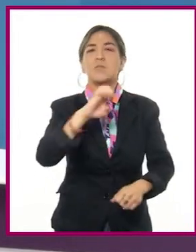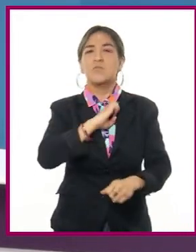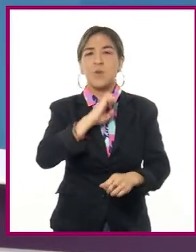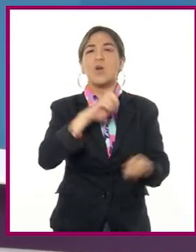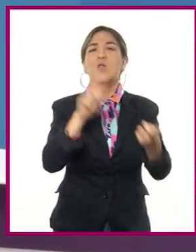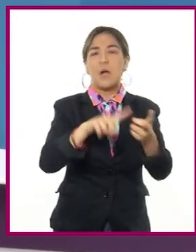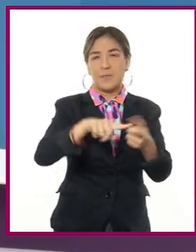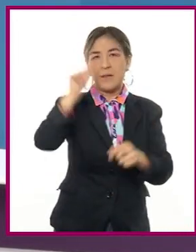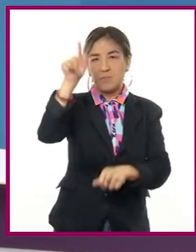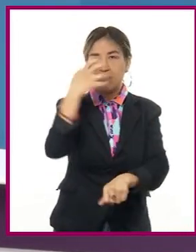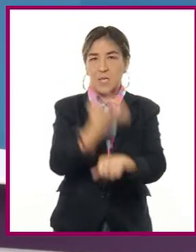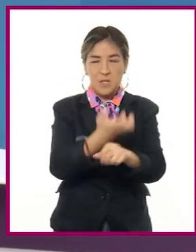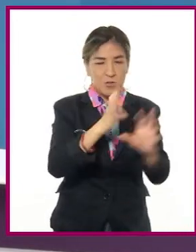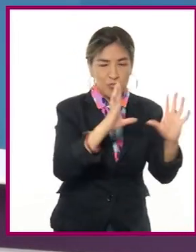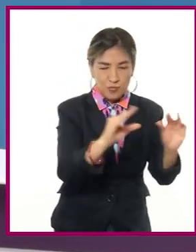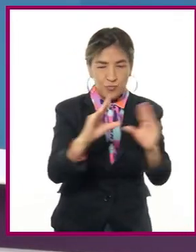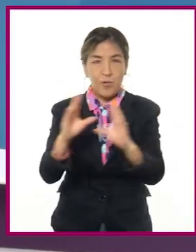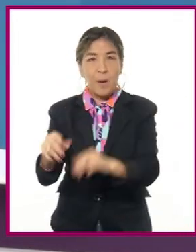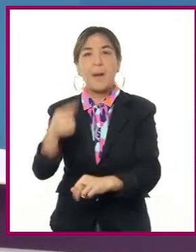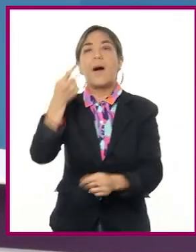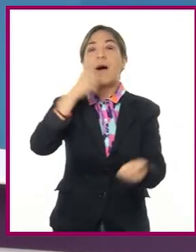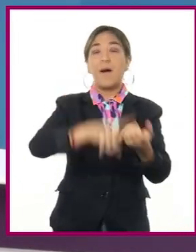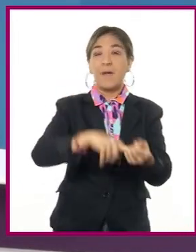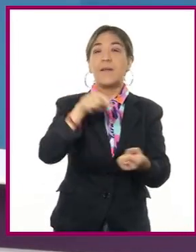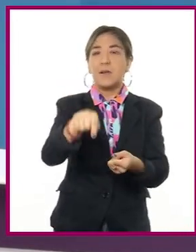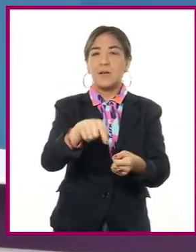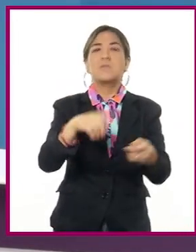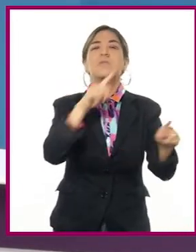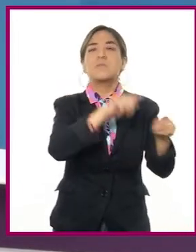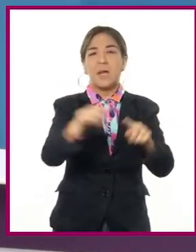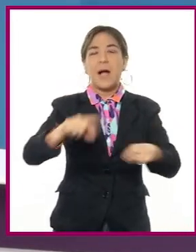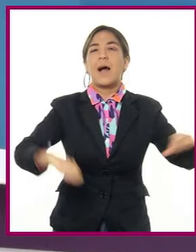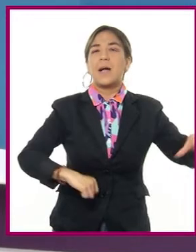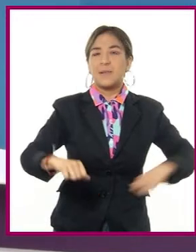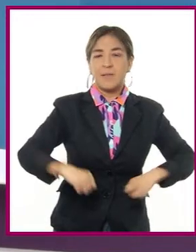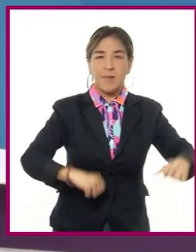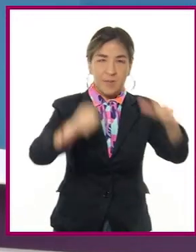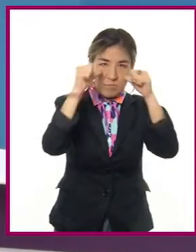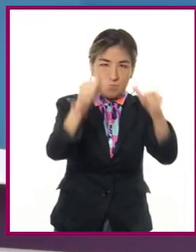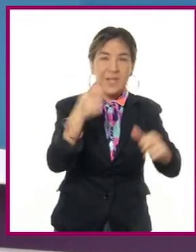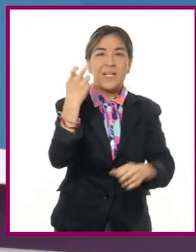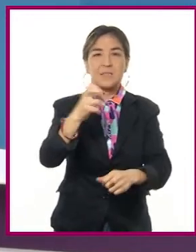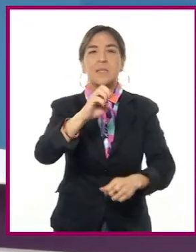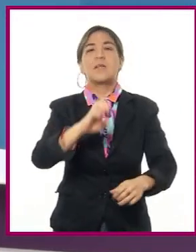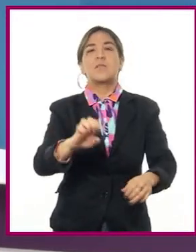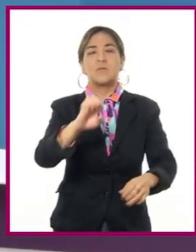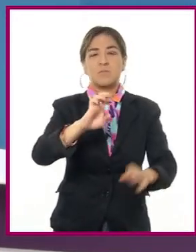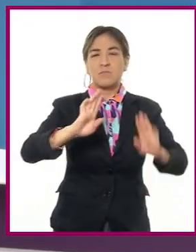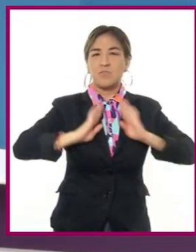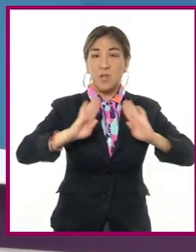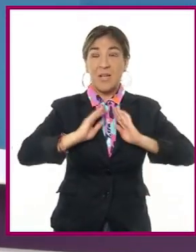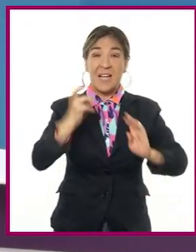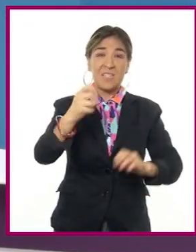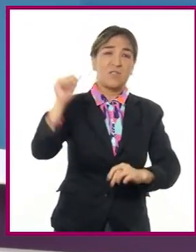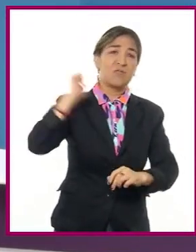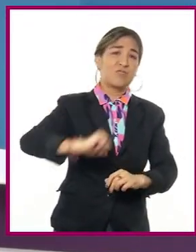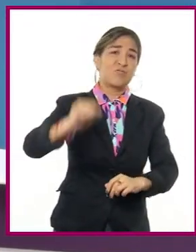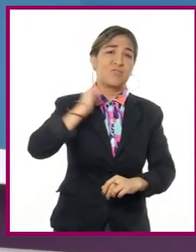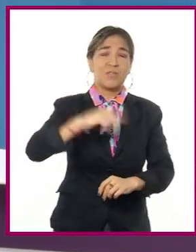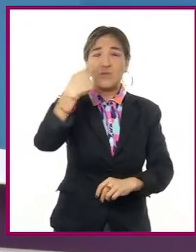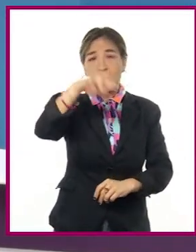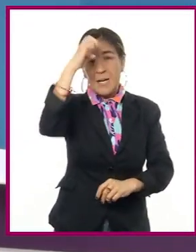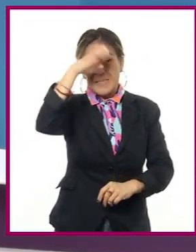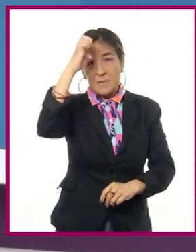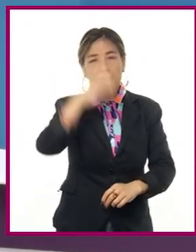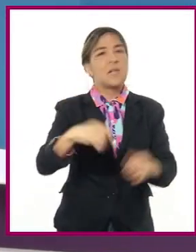Estados Unidos y que estaba integrado por elementos en el servicio del ejército con antigüedad y experiencia, así